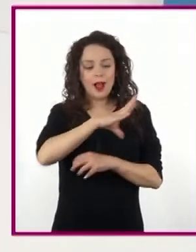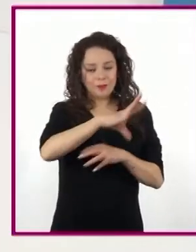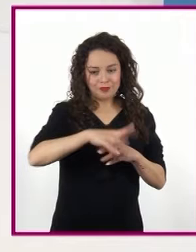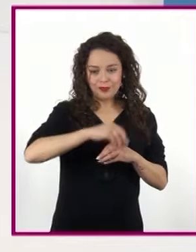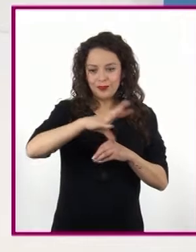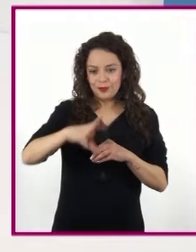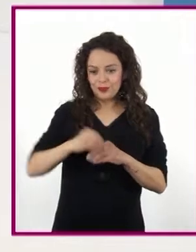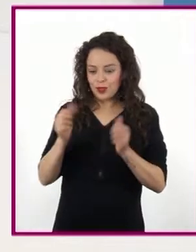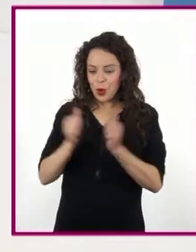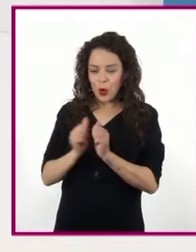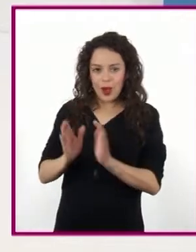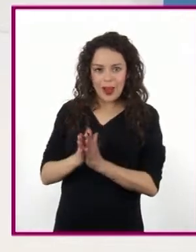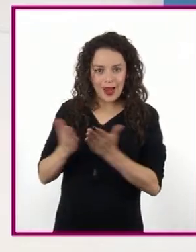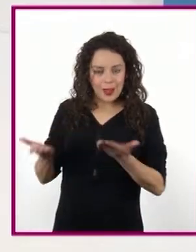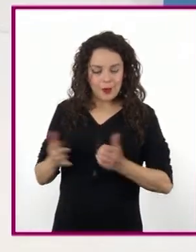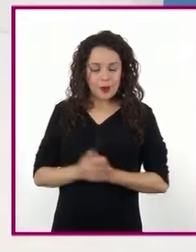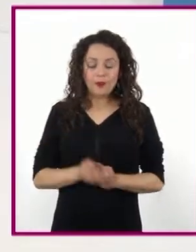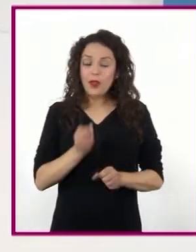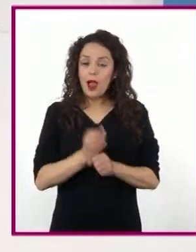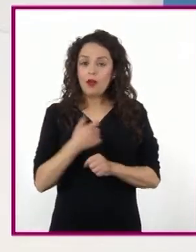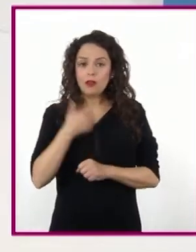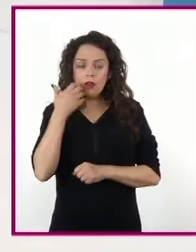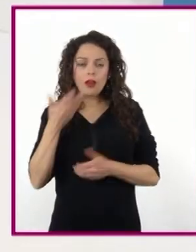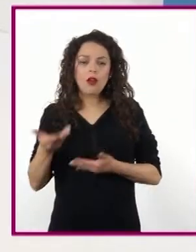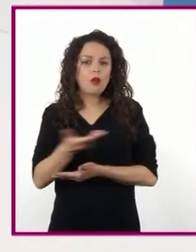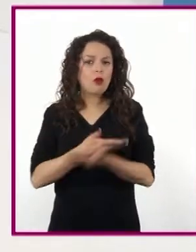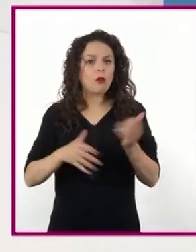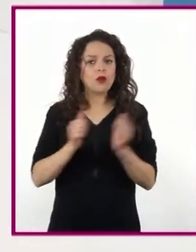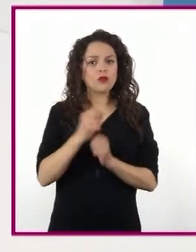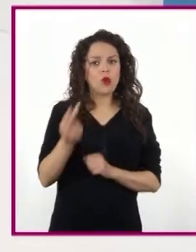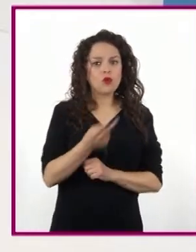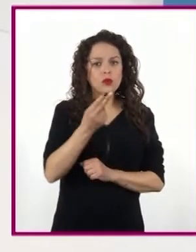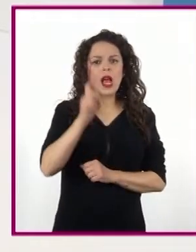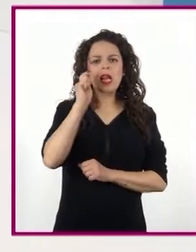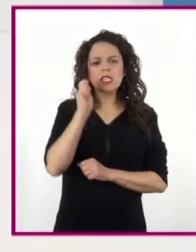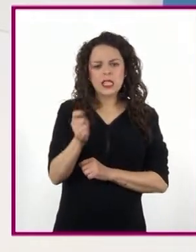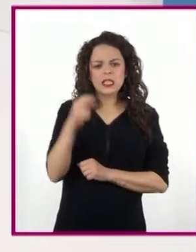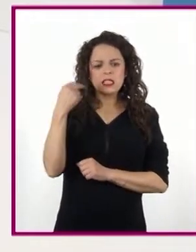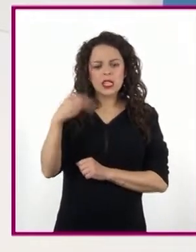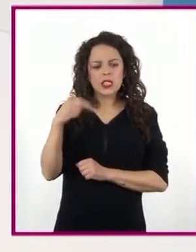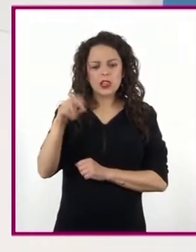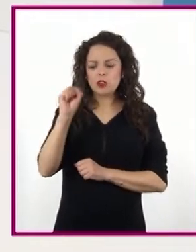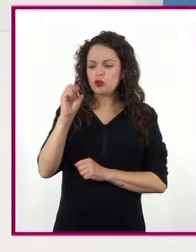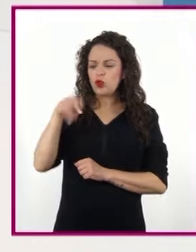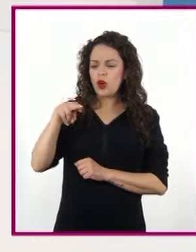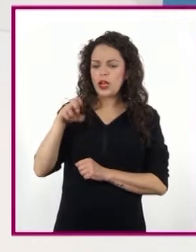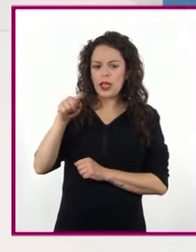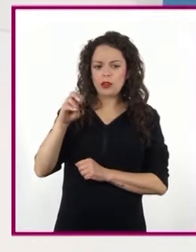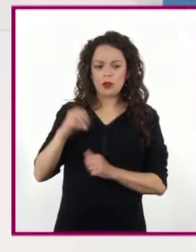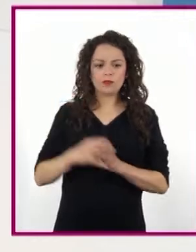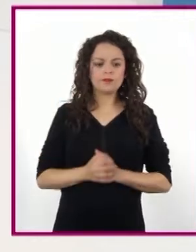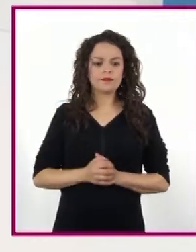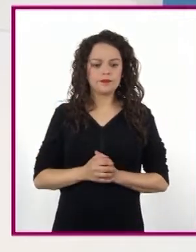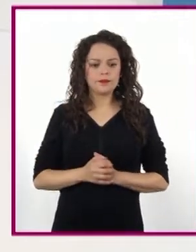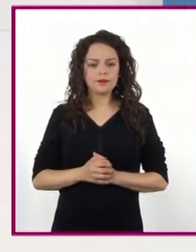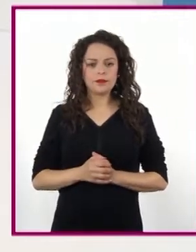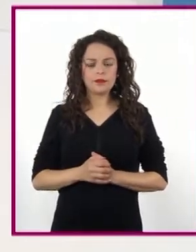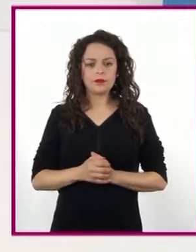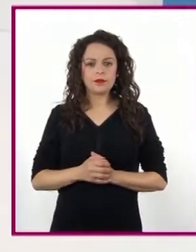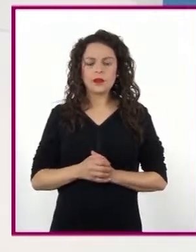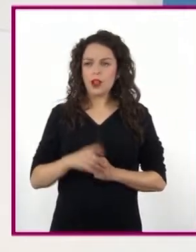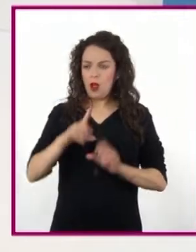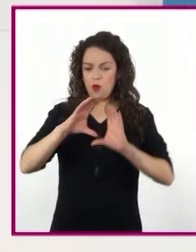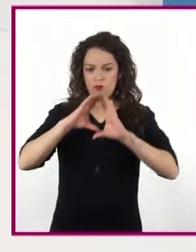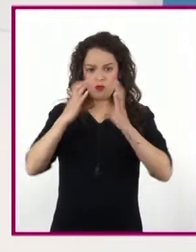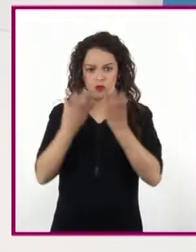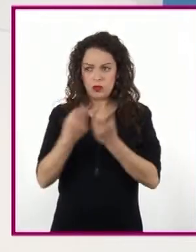Ahora, quiero compartir con ustedes el siguiente soneto titulado En perseguirme, mundo, ¿qué interesas?